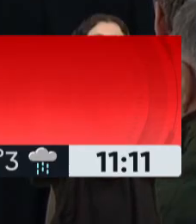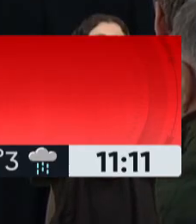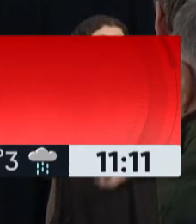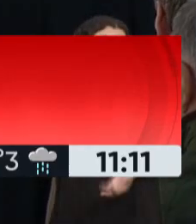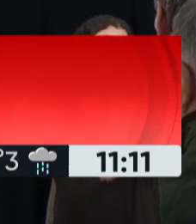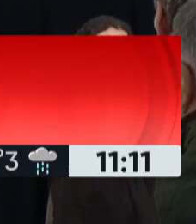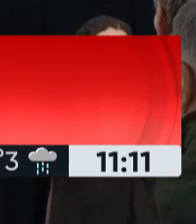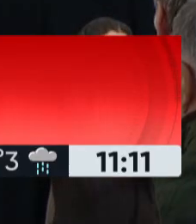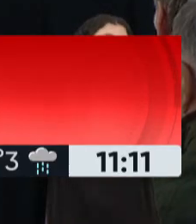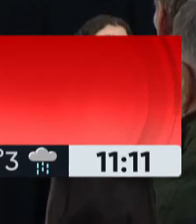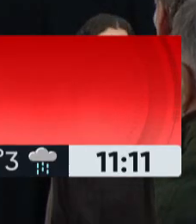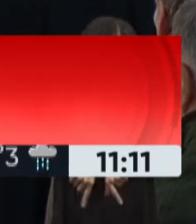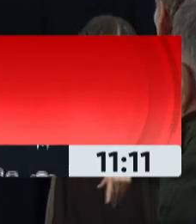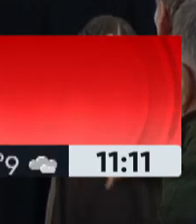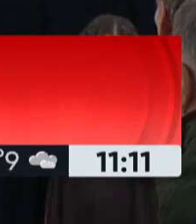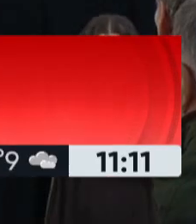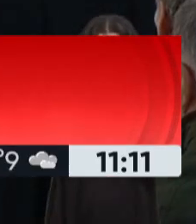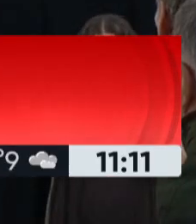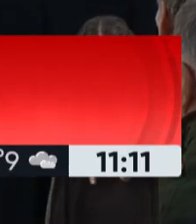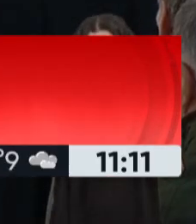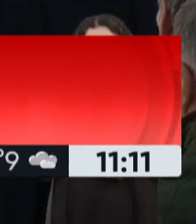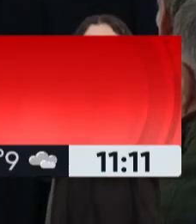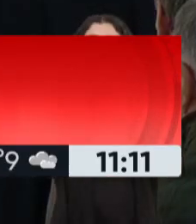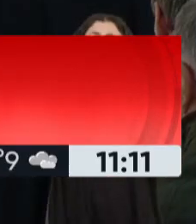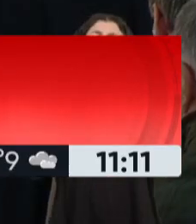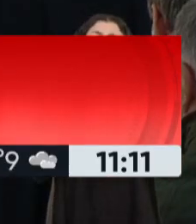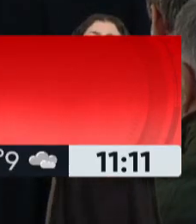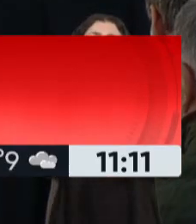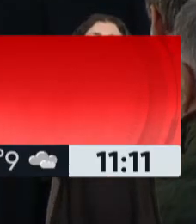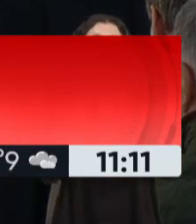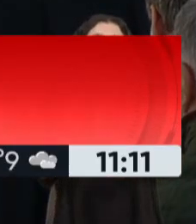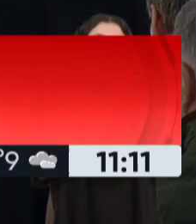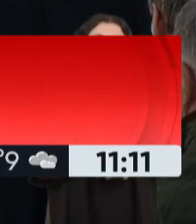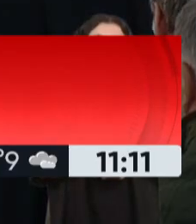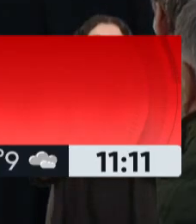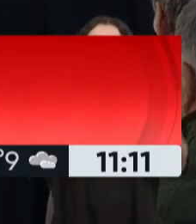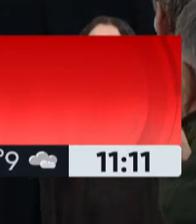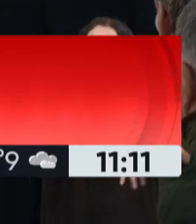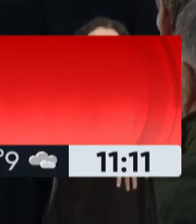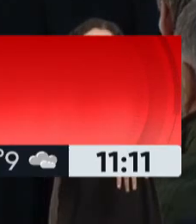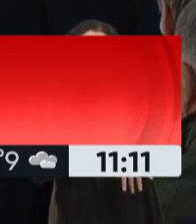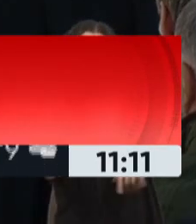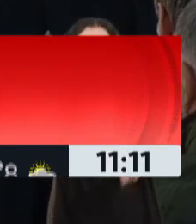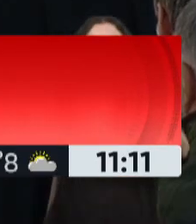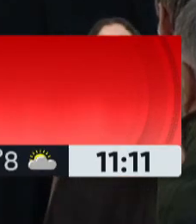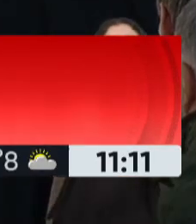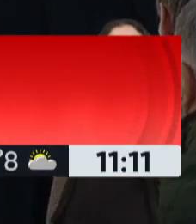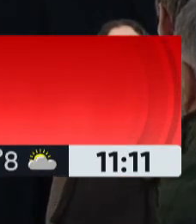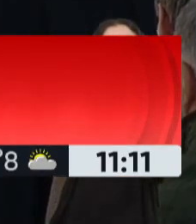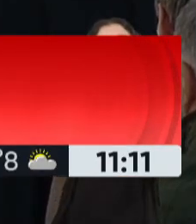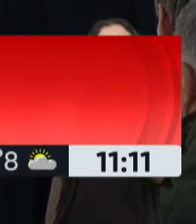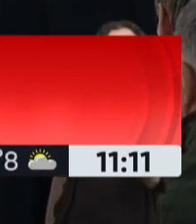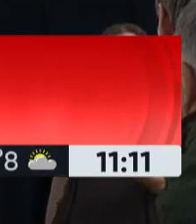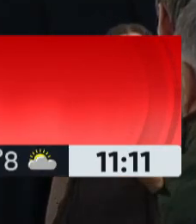decidido acompañarme en el día de hoy. Y también quiero dar las gracias especialmente a todos los productores, ya sea